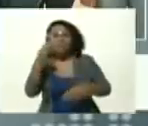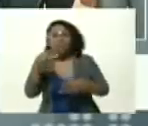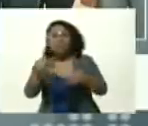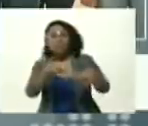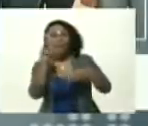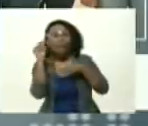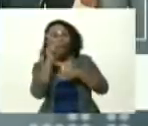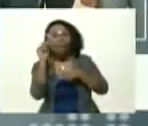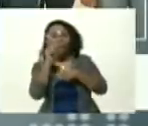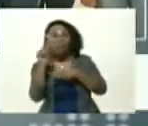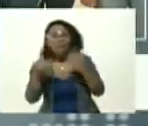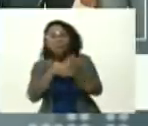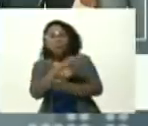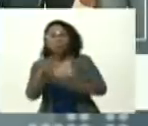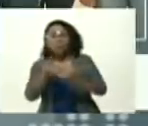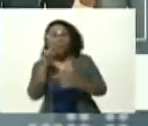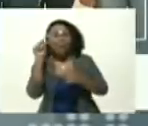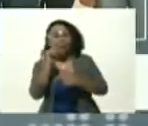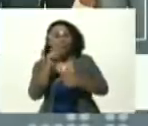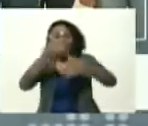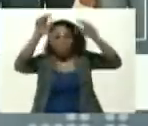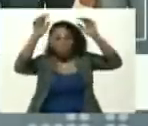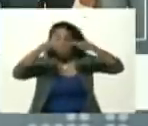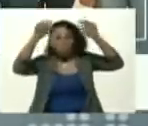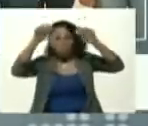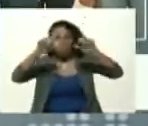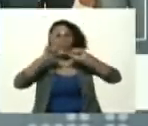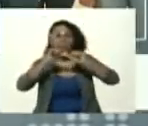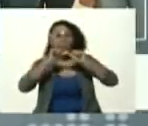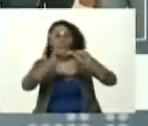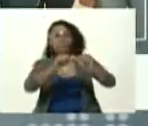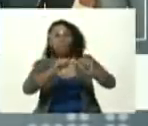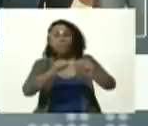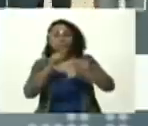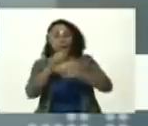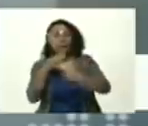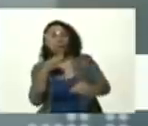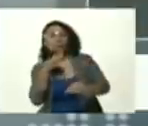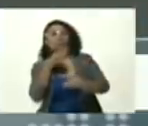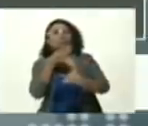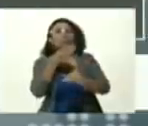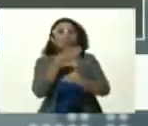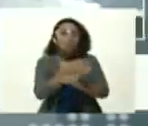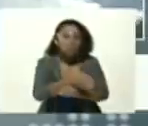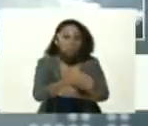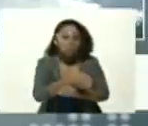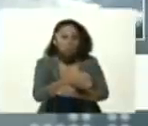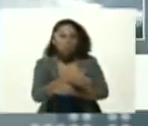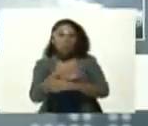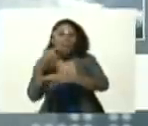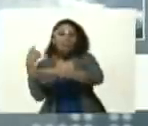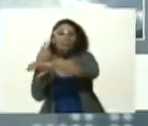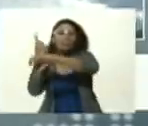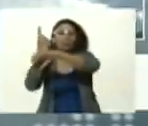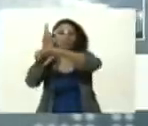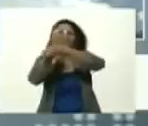allí con ese clima de lluvia permanente, han ido con los